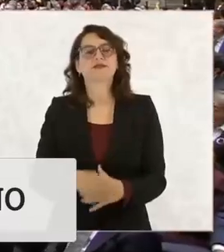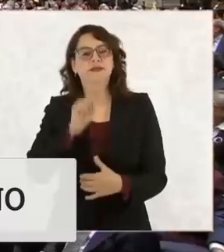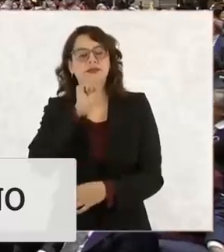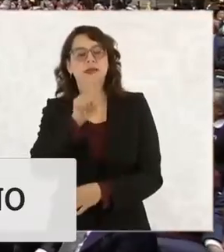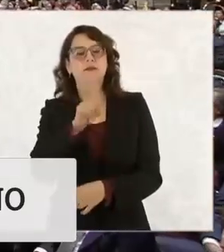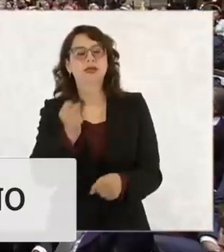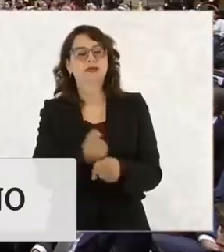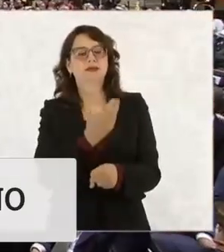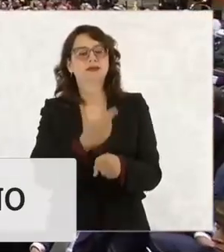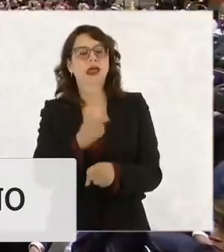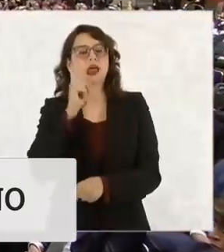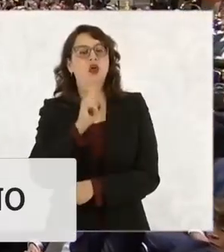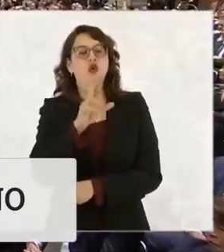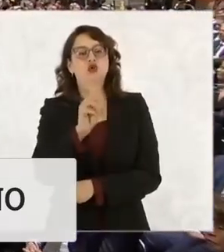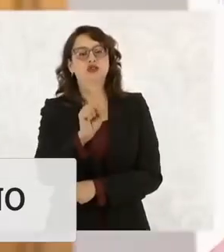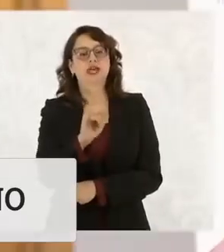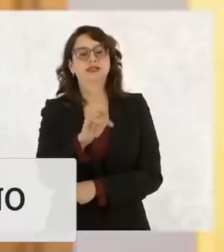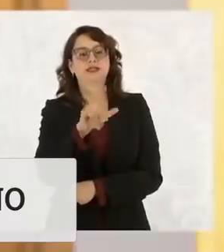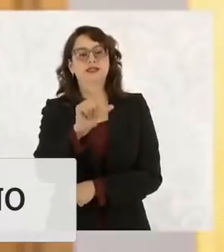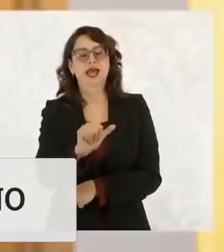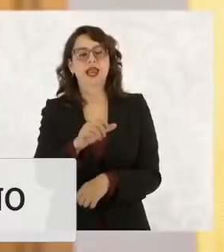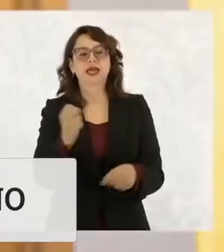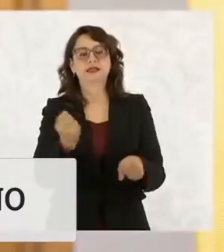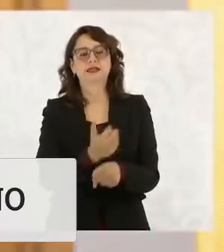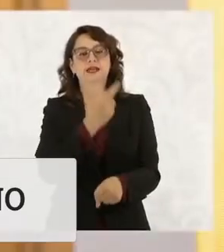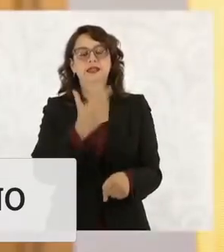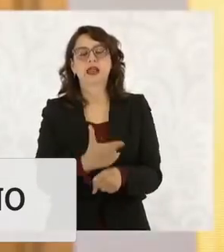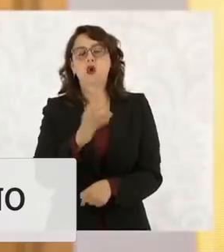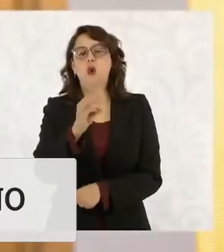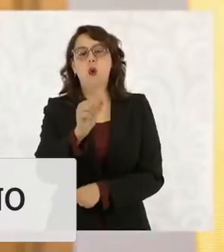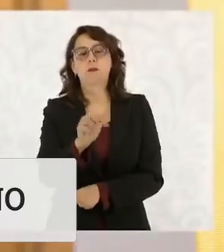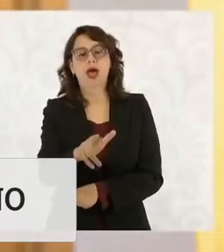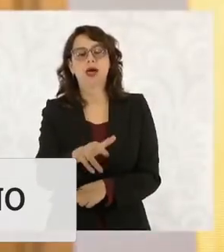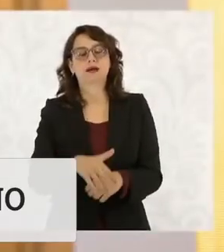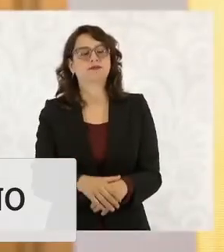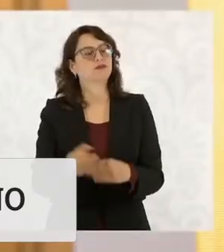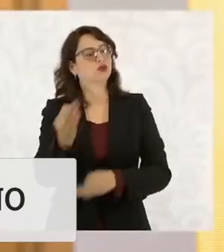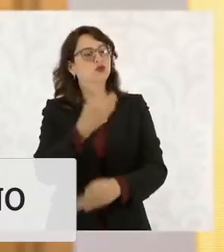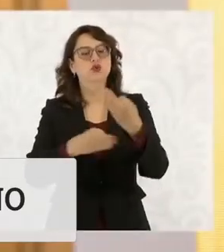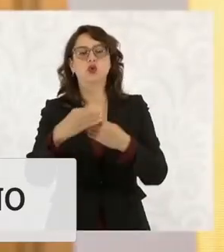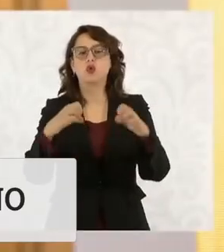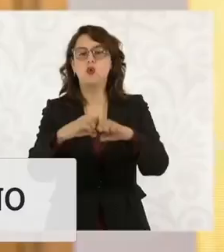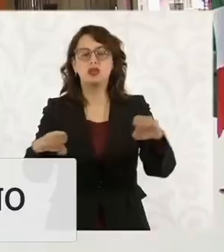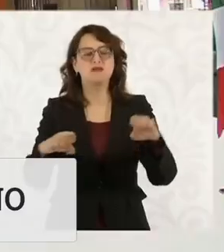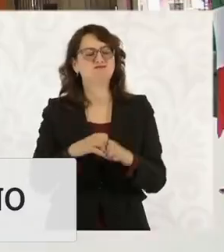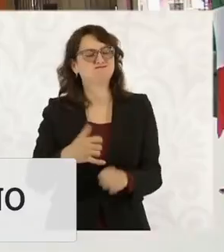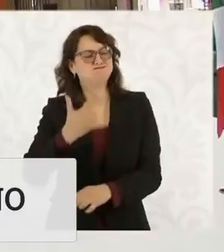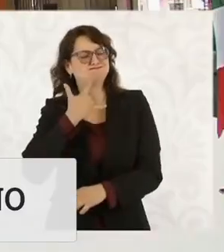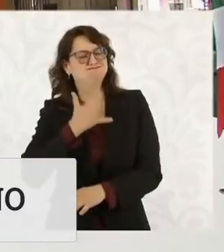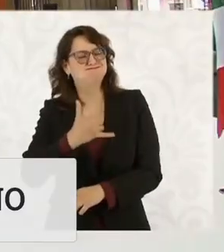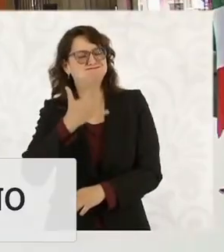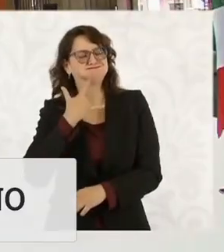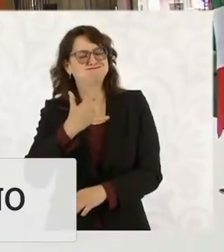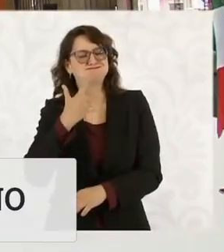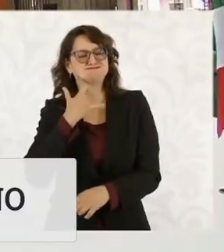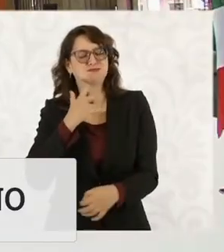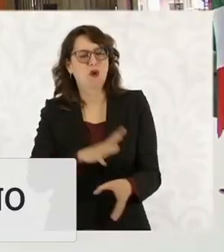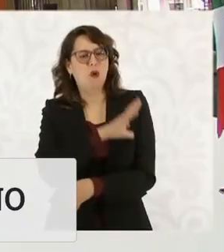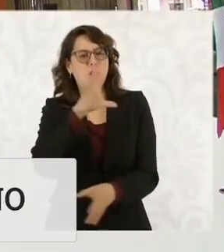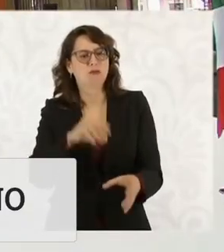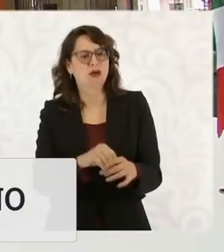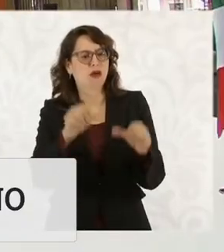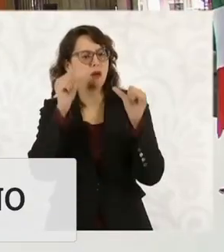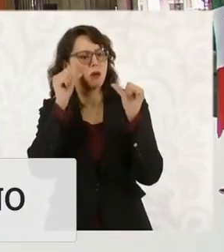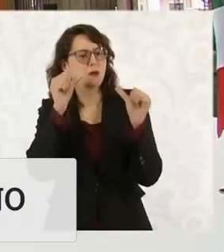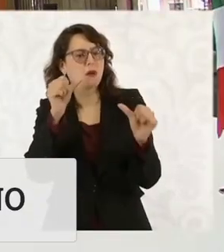secretaria Rosa Isela Rodríguez, al secretario Omar García Harfuch y a todo su equipo su entrega incondicional para